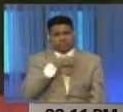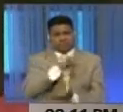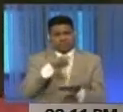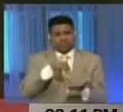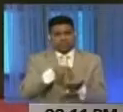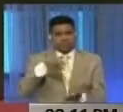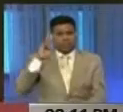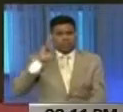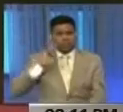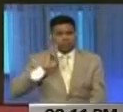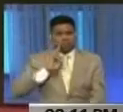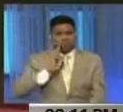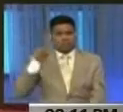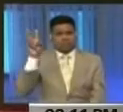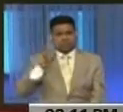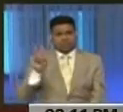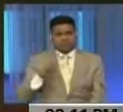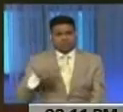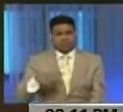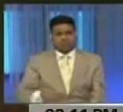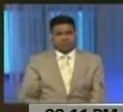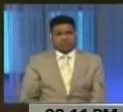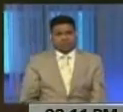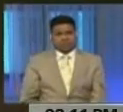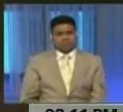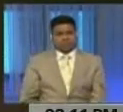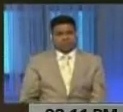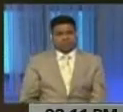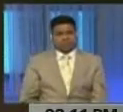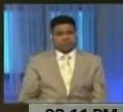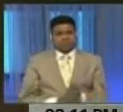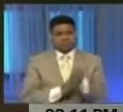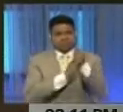comandante en jefe de la Fuerza Armada Nacional Bolivariana.